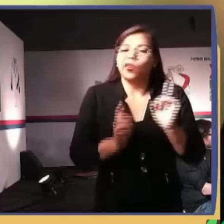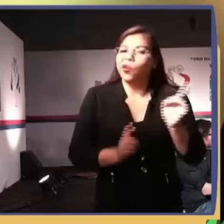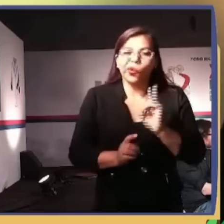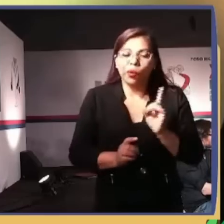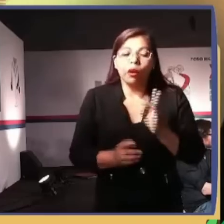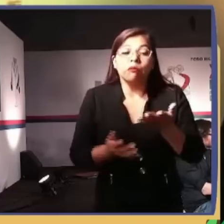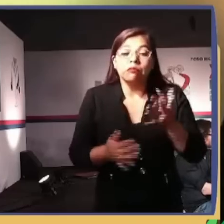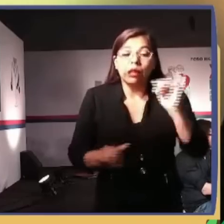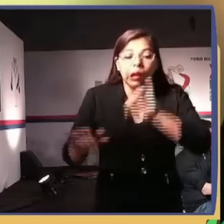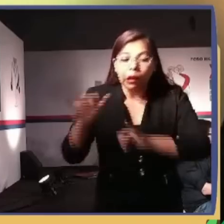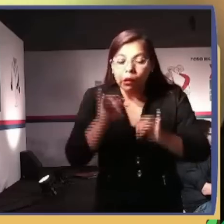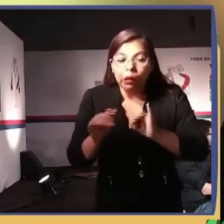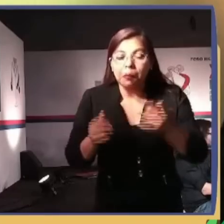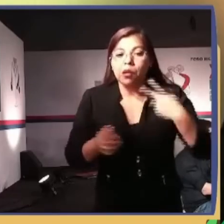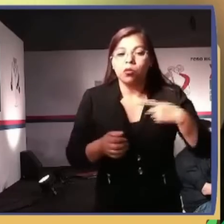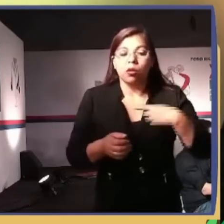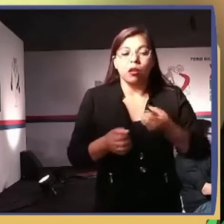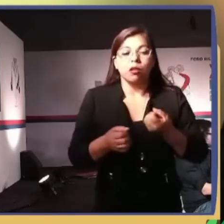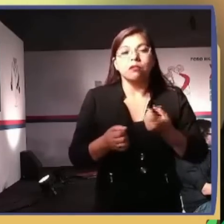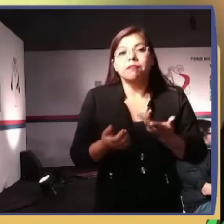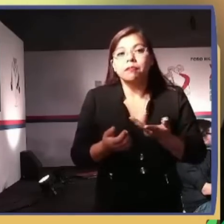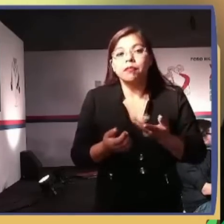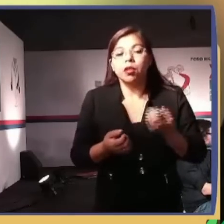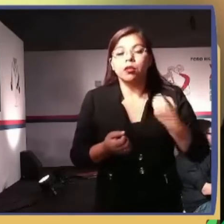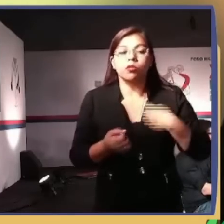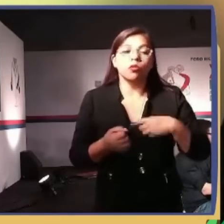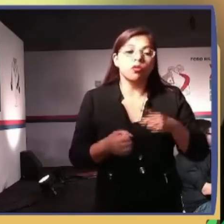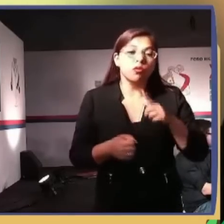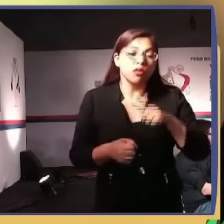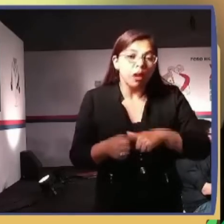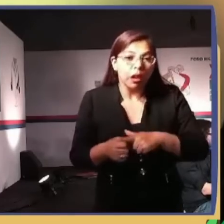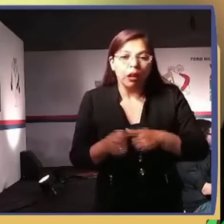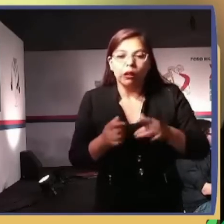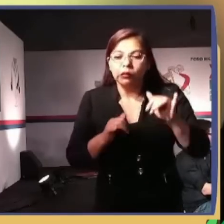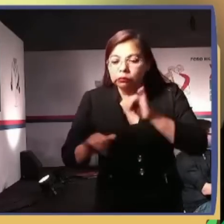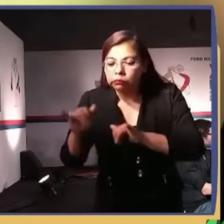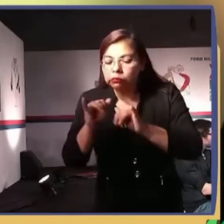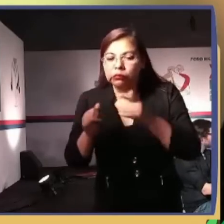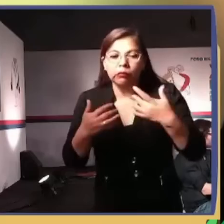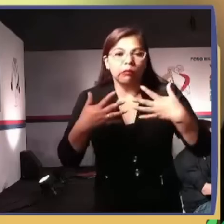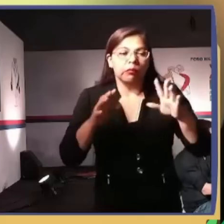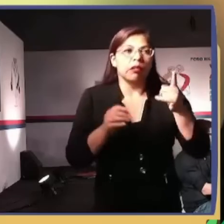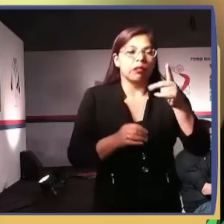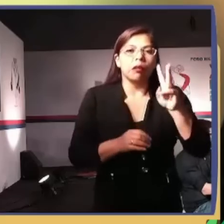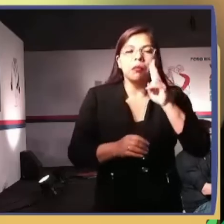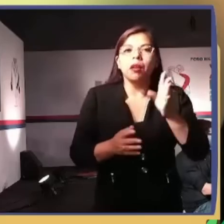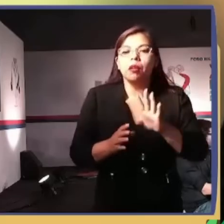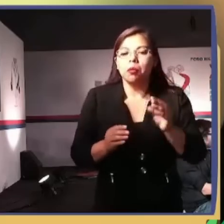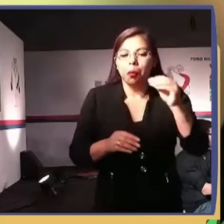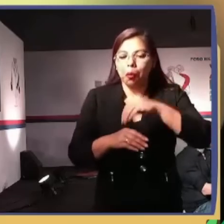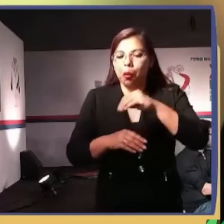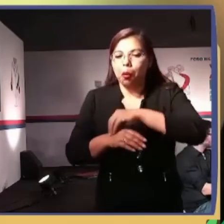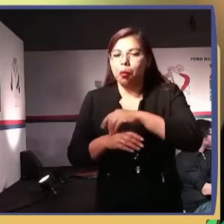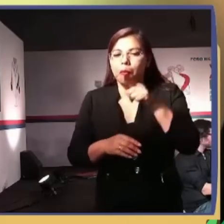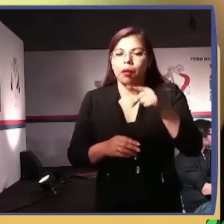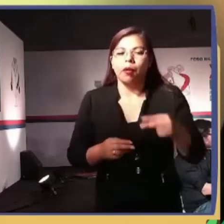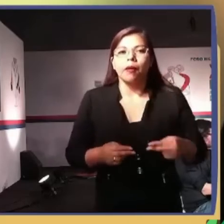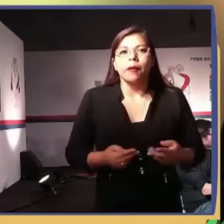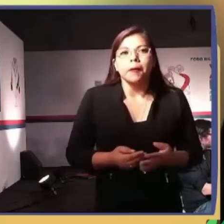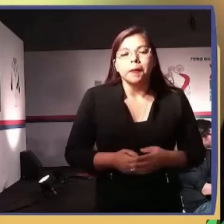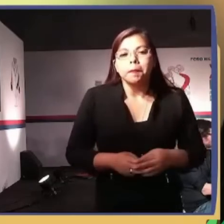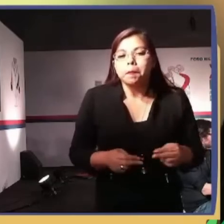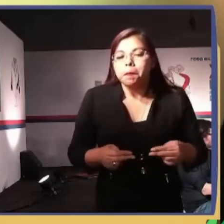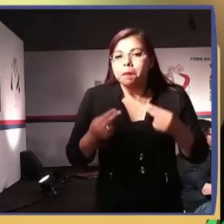de sociólogos, de encuestadólogos, de lo que sea, y que se dedican a la pragmática de los mercados. Los liderazgos nacen